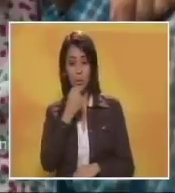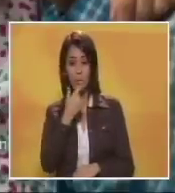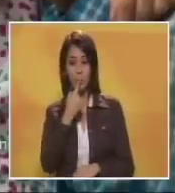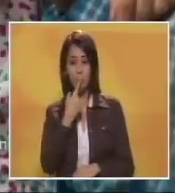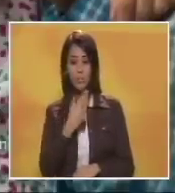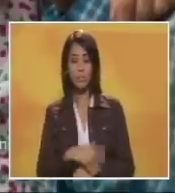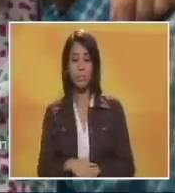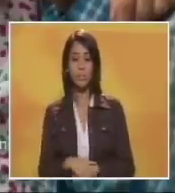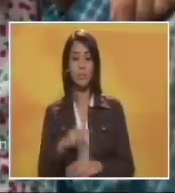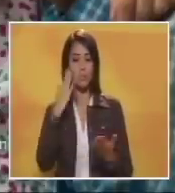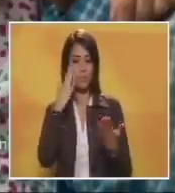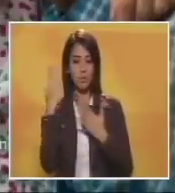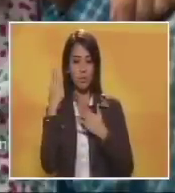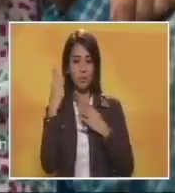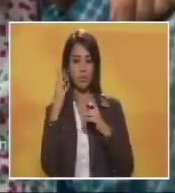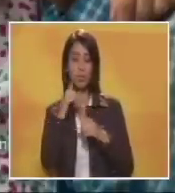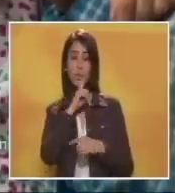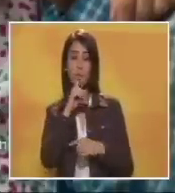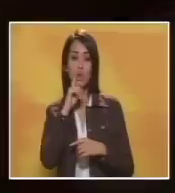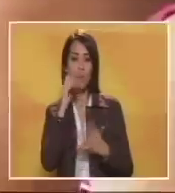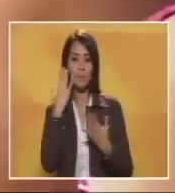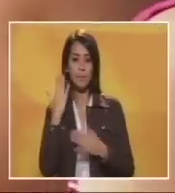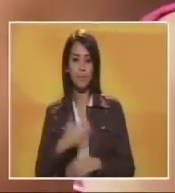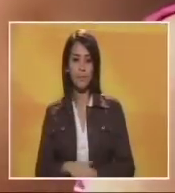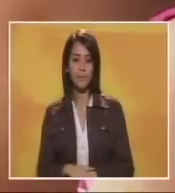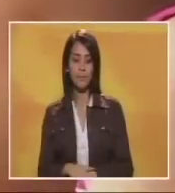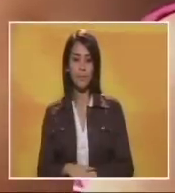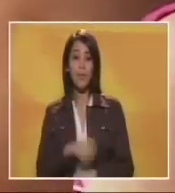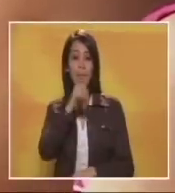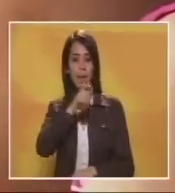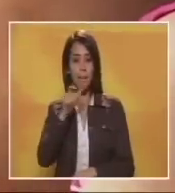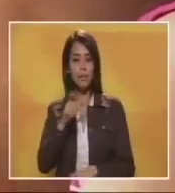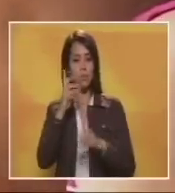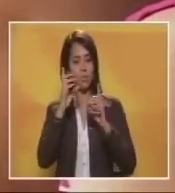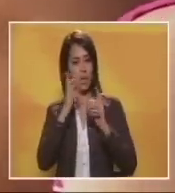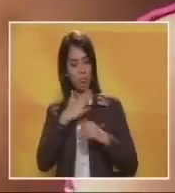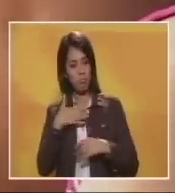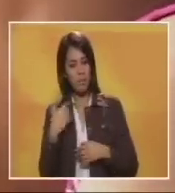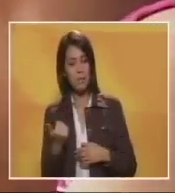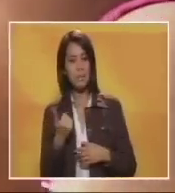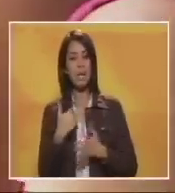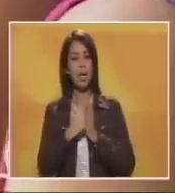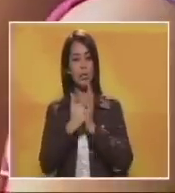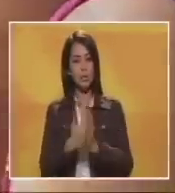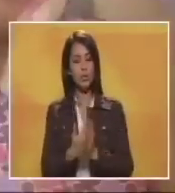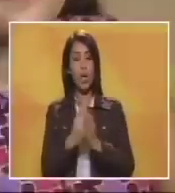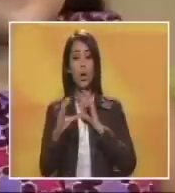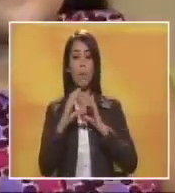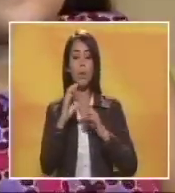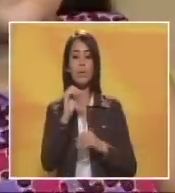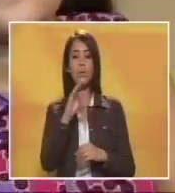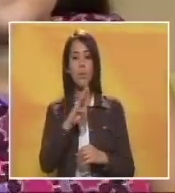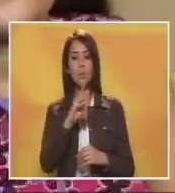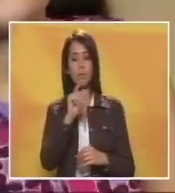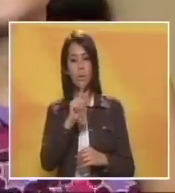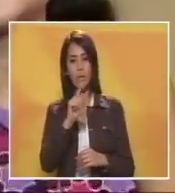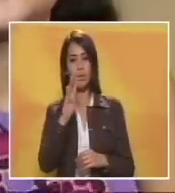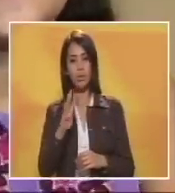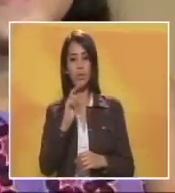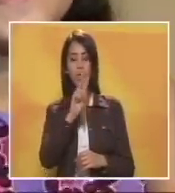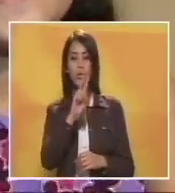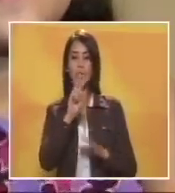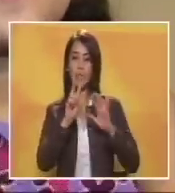constante Ursobilane de 300 miligramos. Las personas que deseen colaborar pueden comunicarse al número